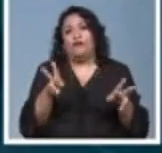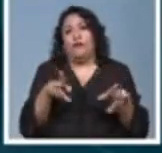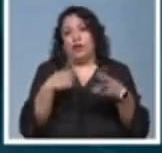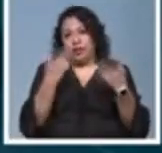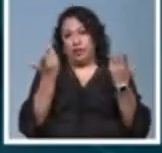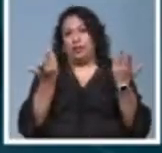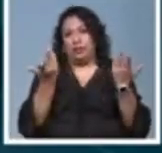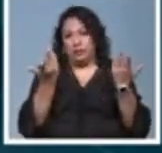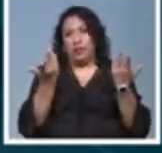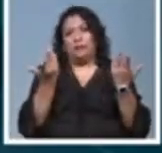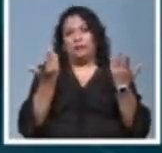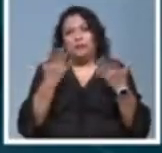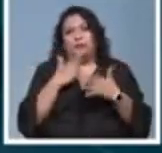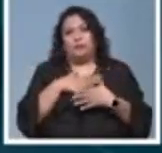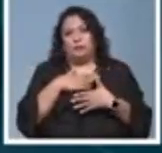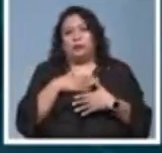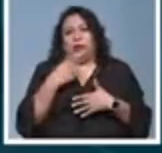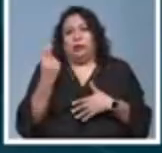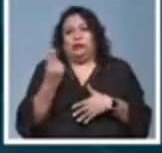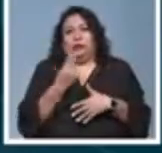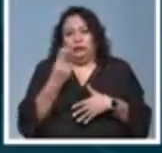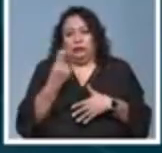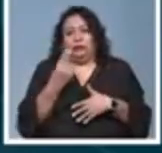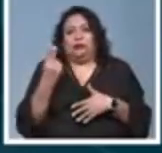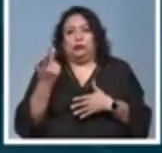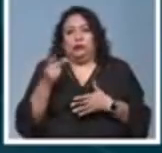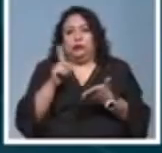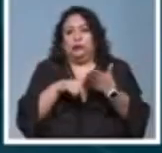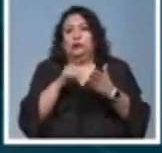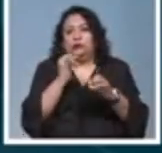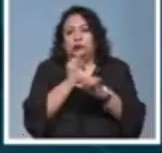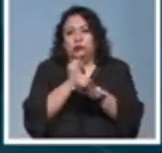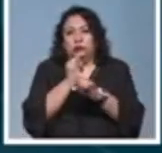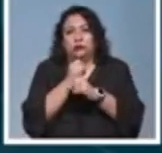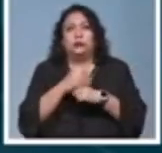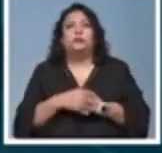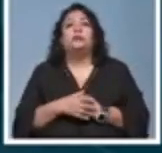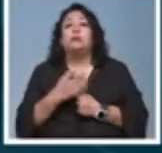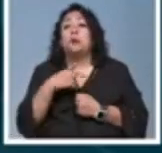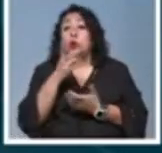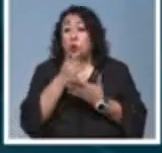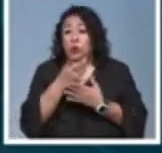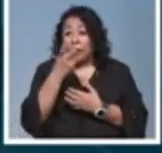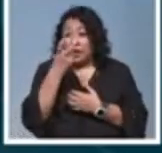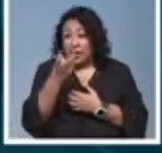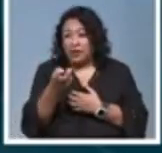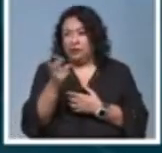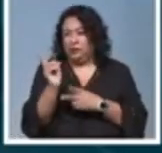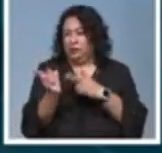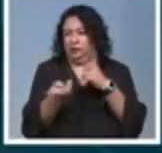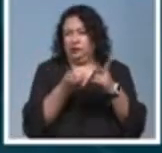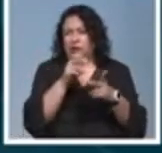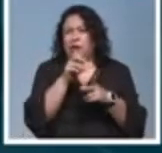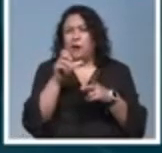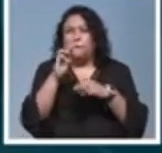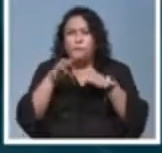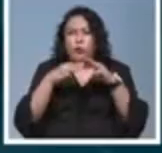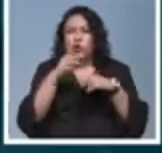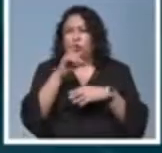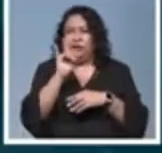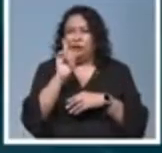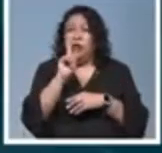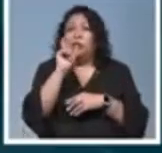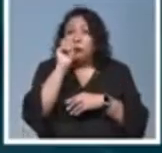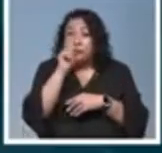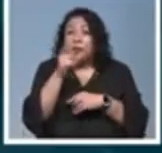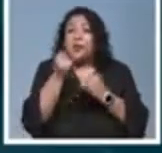de alguna forma nuestra necesidad de estar en Internet. Pero no solo se trata de un cuestionamiento en torno al mundo digital,